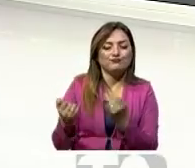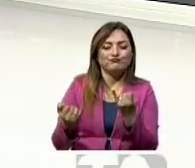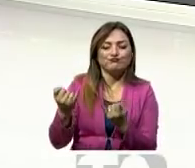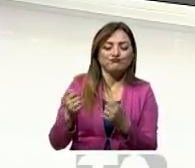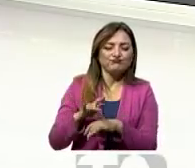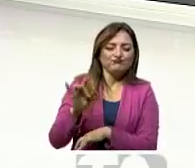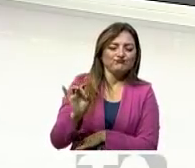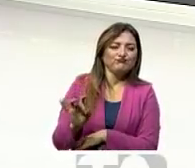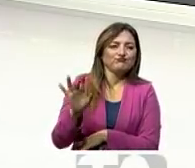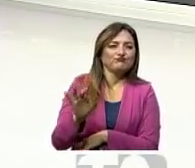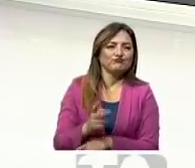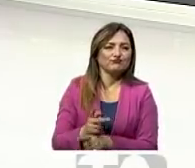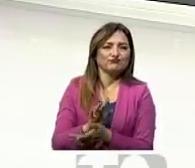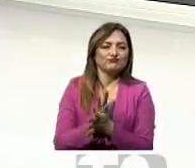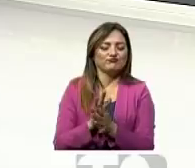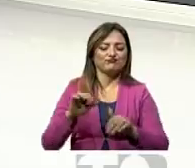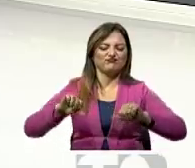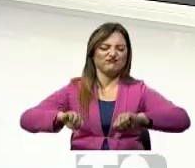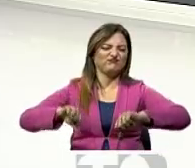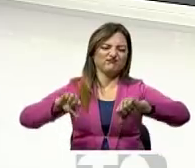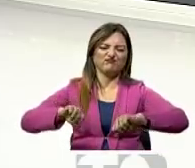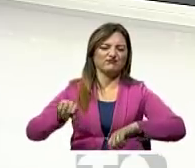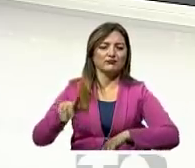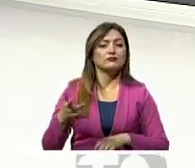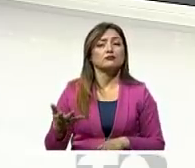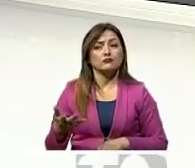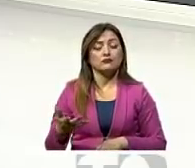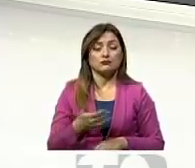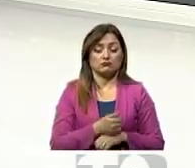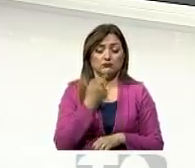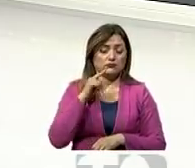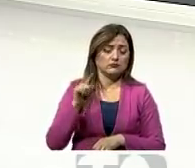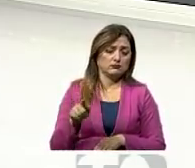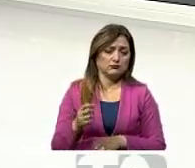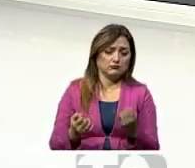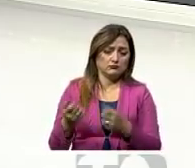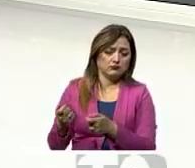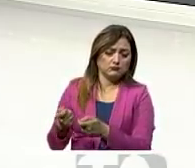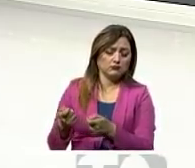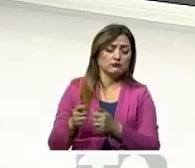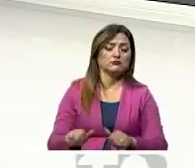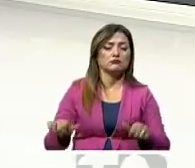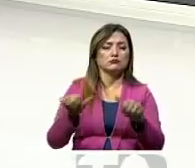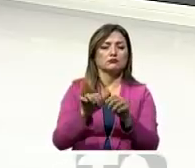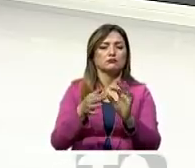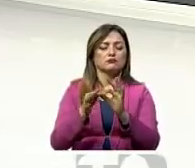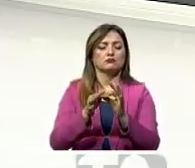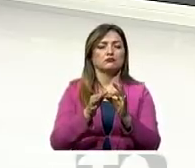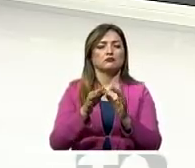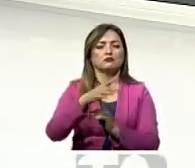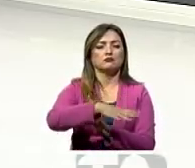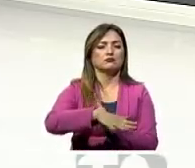estaba bastante descuidado, en mal estado, en realidad, según las autoridades, es una área de regeneración